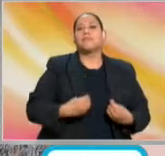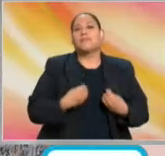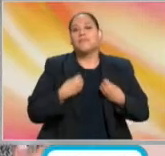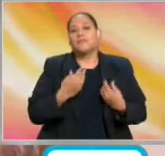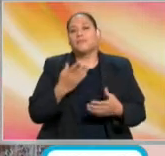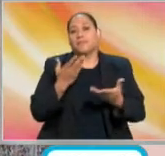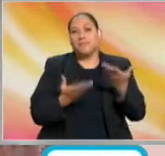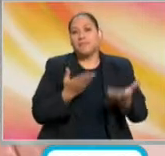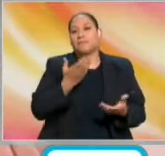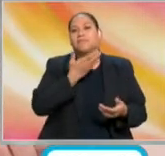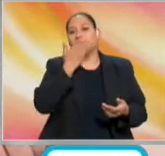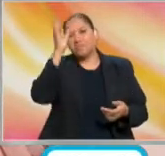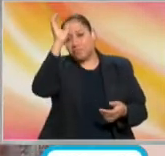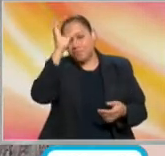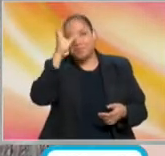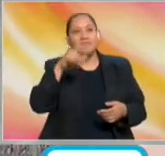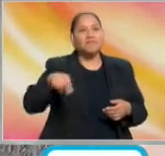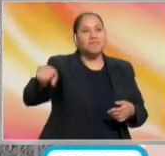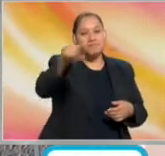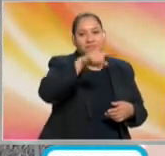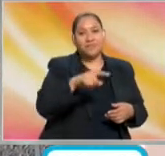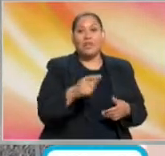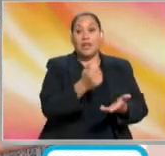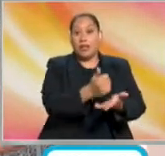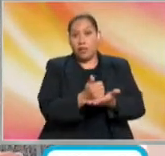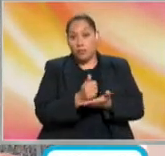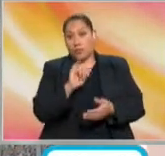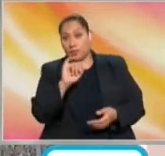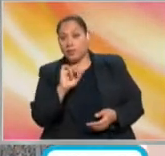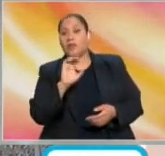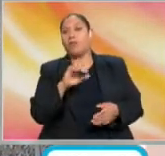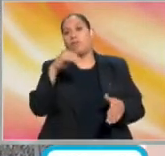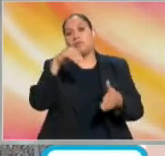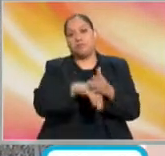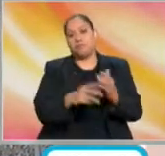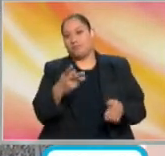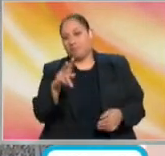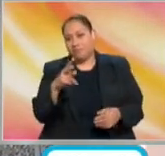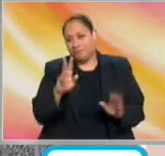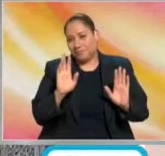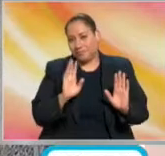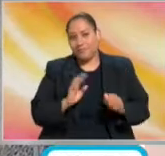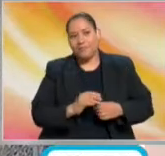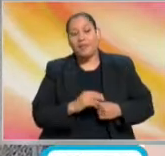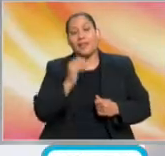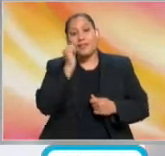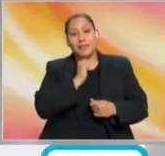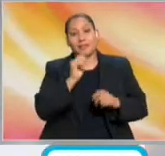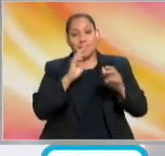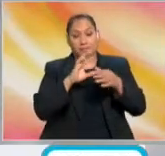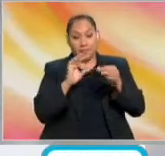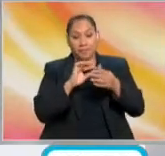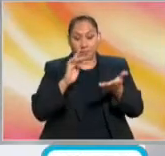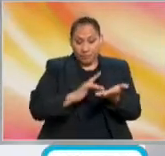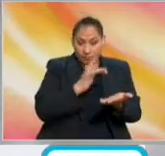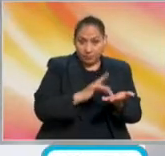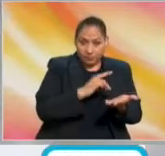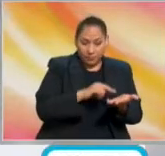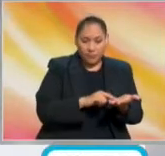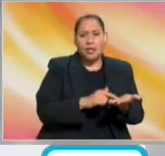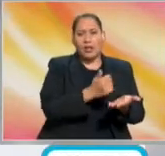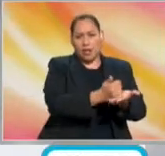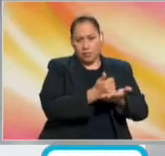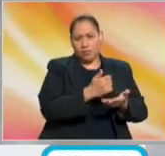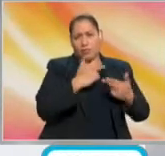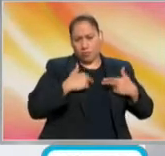sin duda, ayudan muchísimo o te perjudican, ¿no? Todo dependiendo, porque siempre he hablado que la tecnología está a favor del